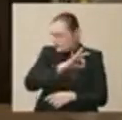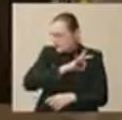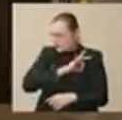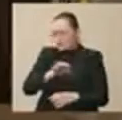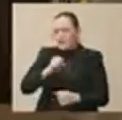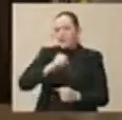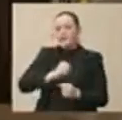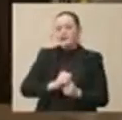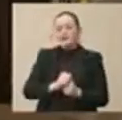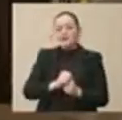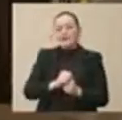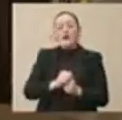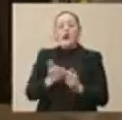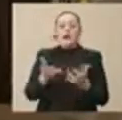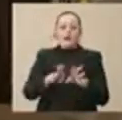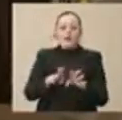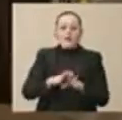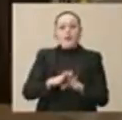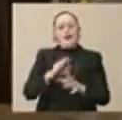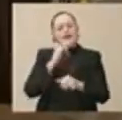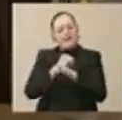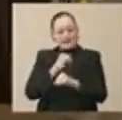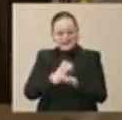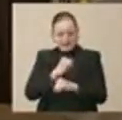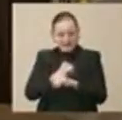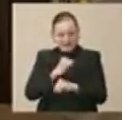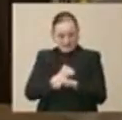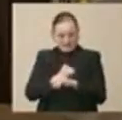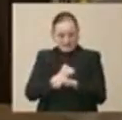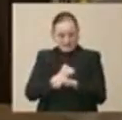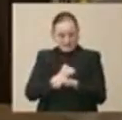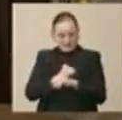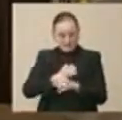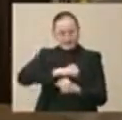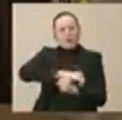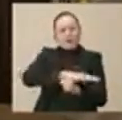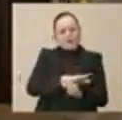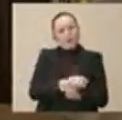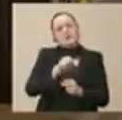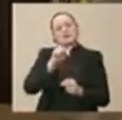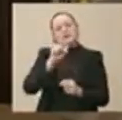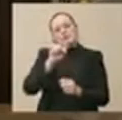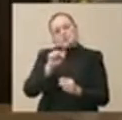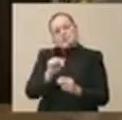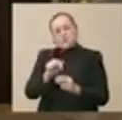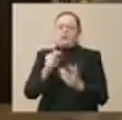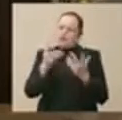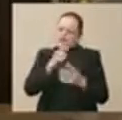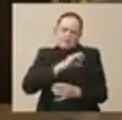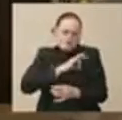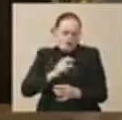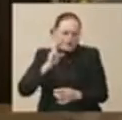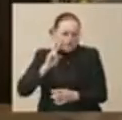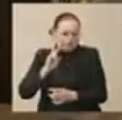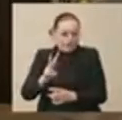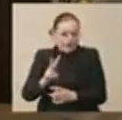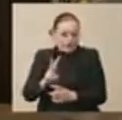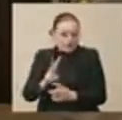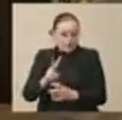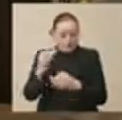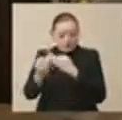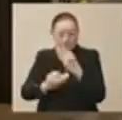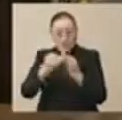consultar en nuestra pagina coronavirus punto bcs punto gob.mx hay que decirlo